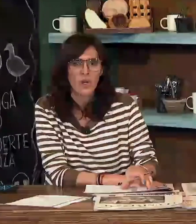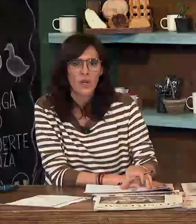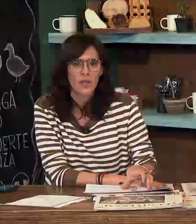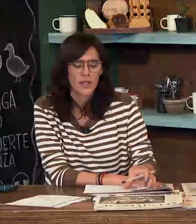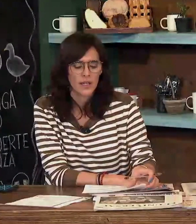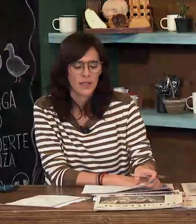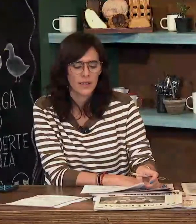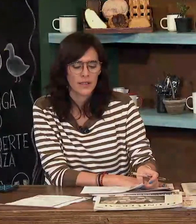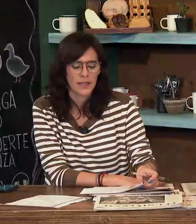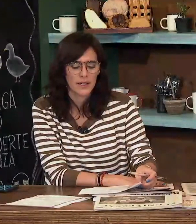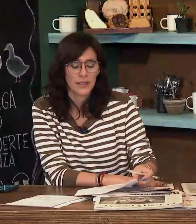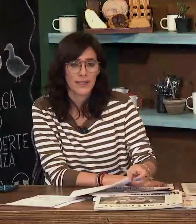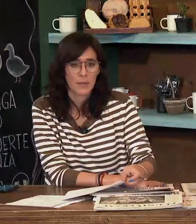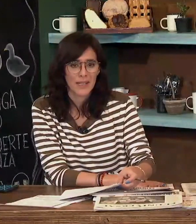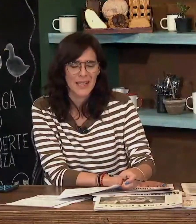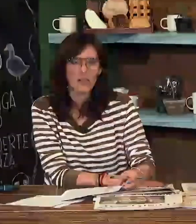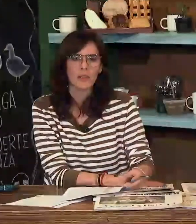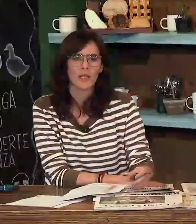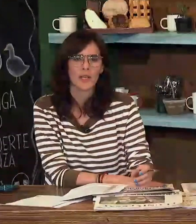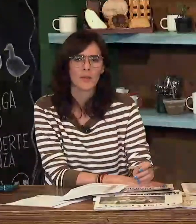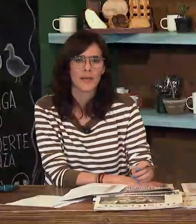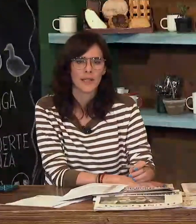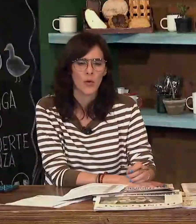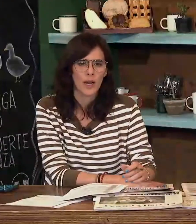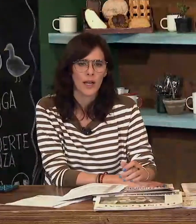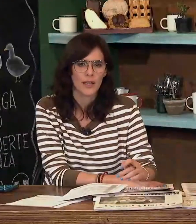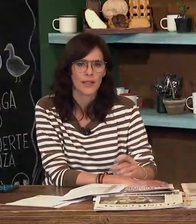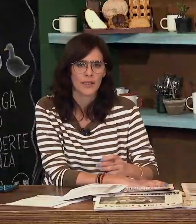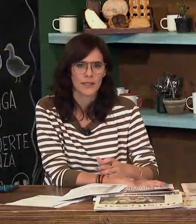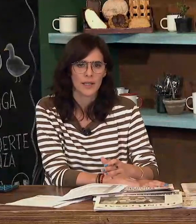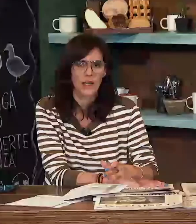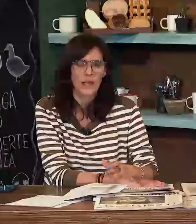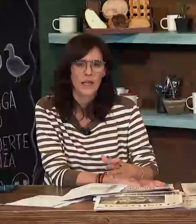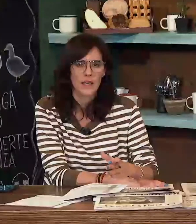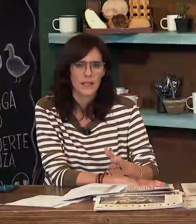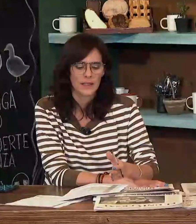al principio, que desaparecieron en Matehuala,